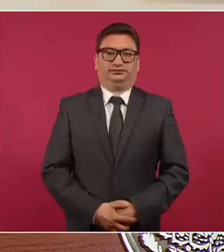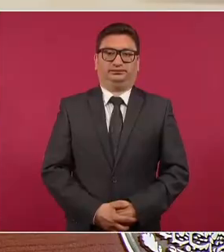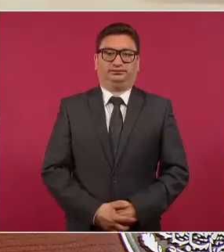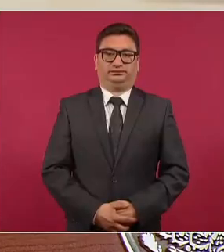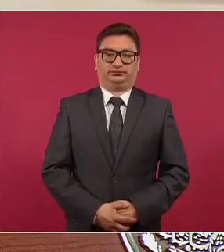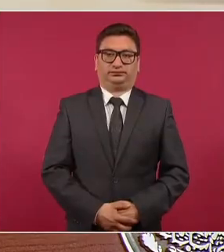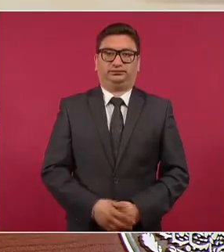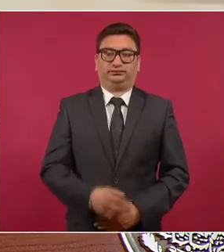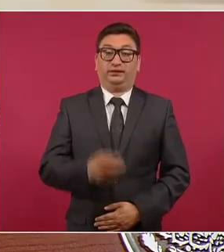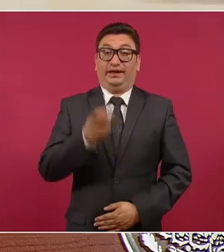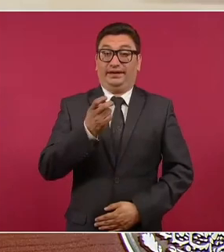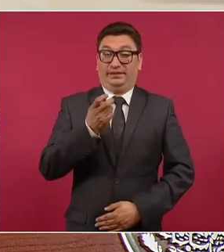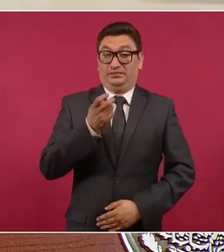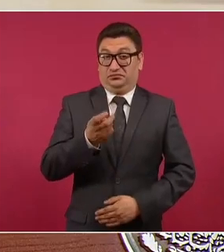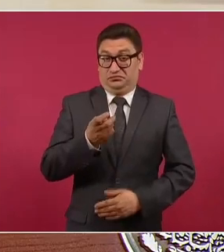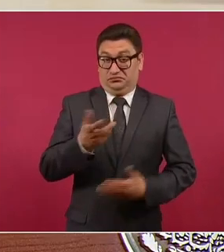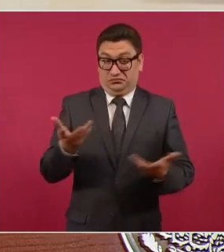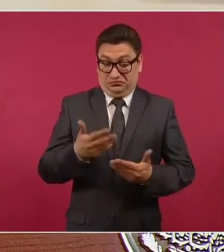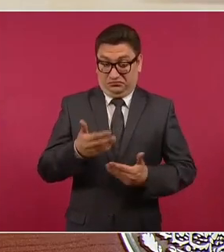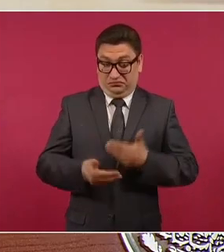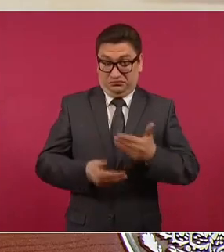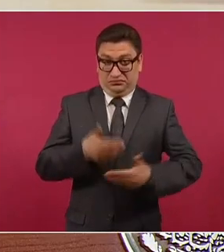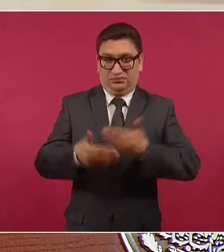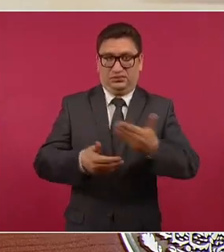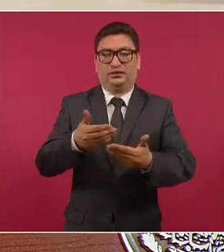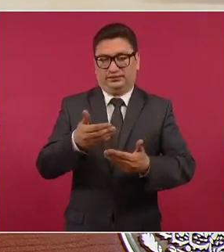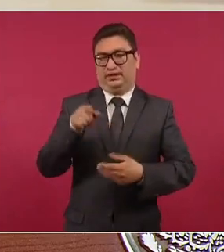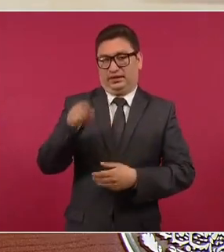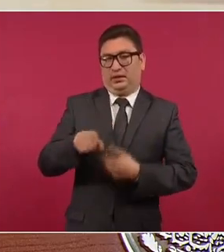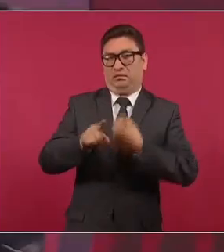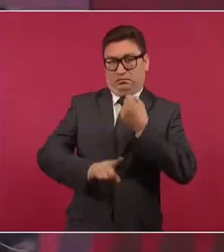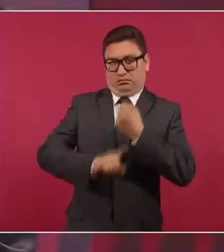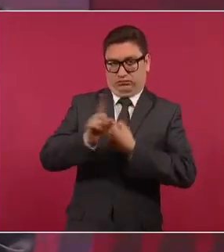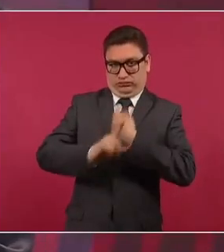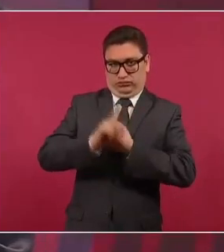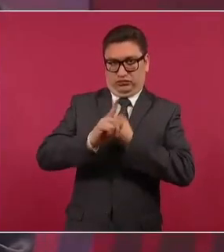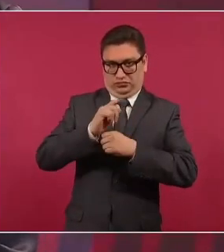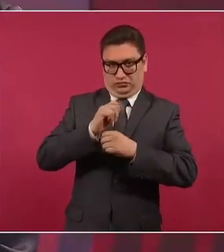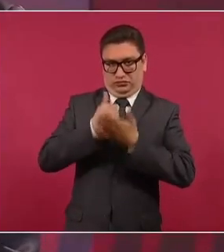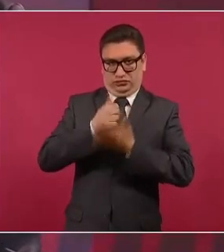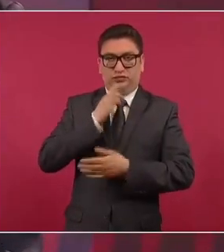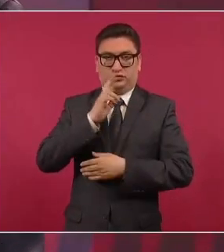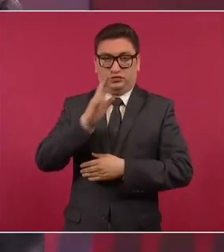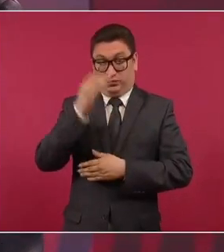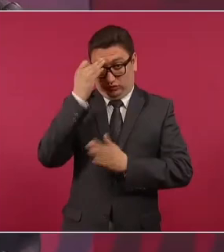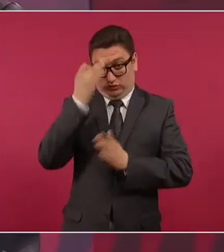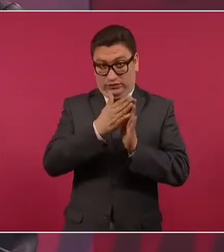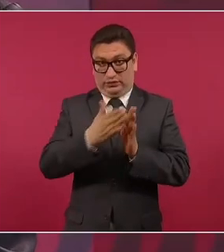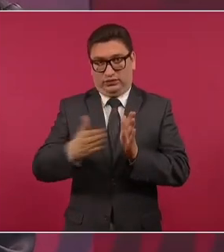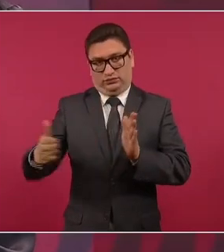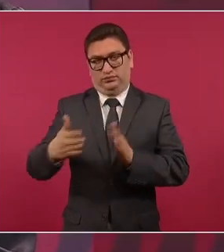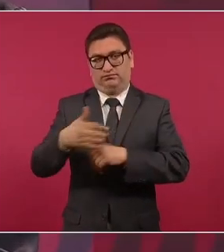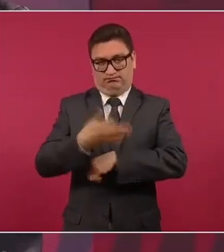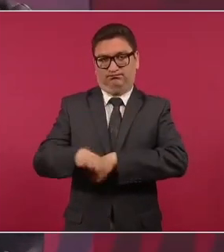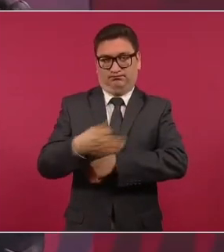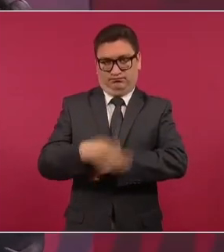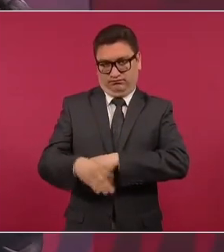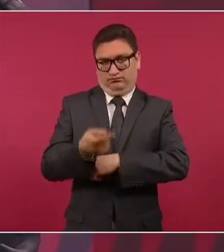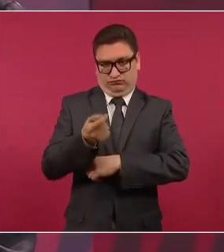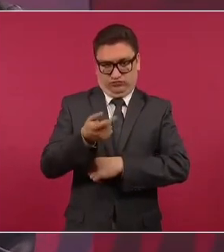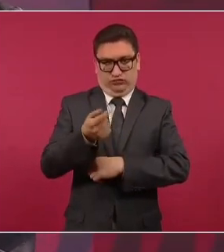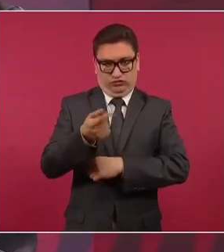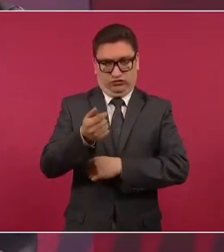Y esto va a resolver el problema de corto plazo.